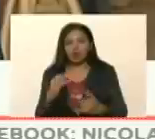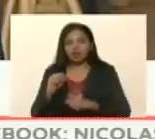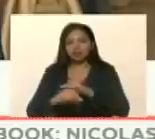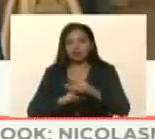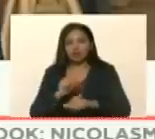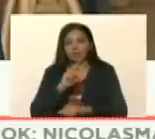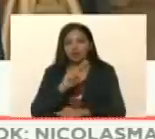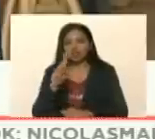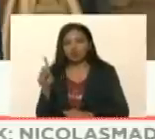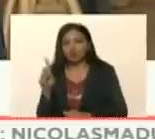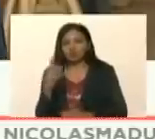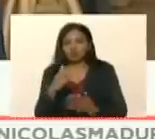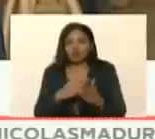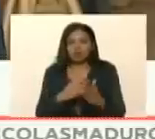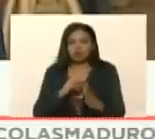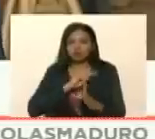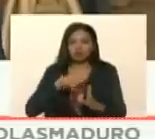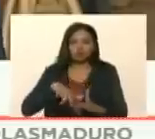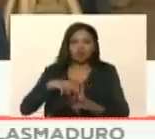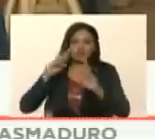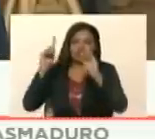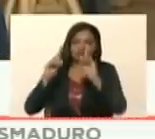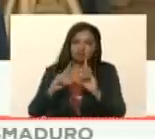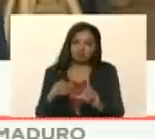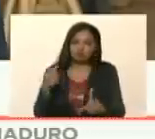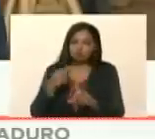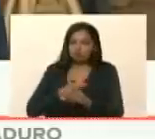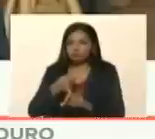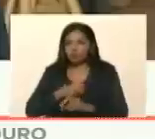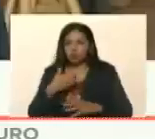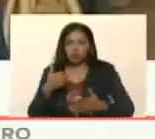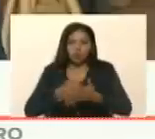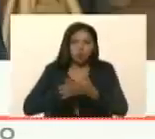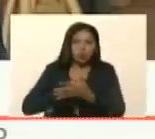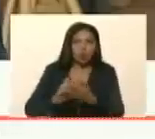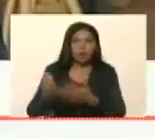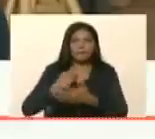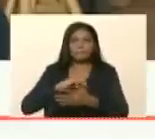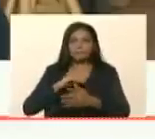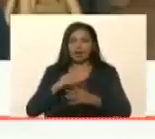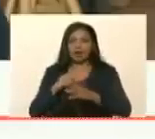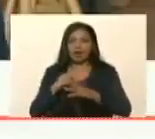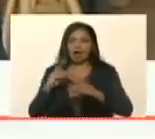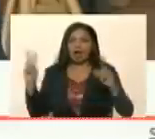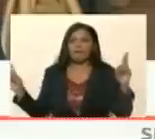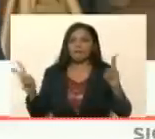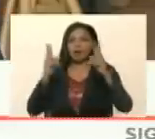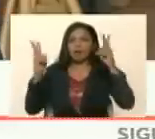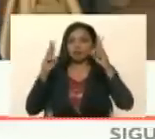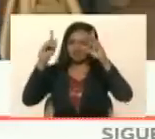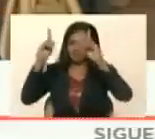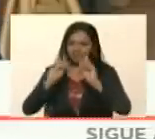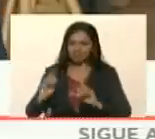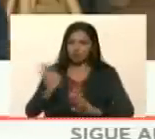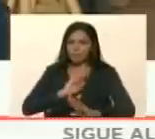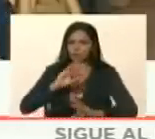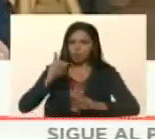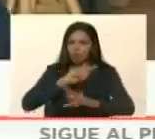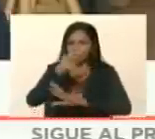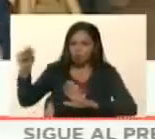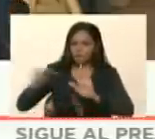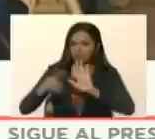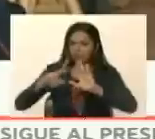menos. Estamos decididos a resistir, a luchar y a vencer. Decididos, total